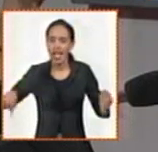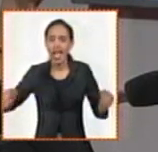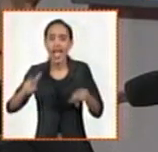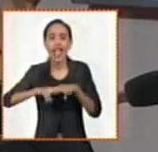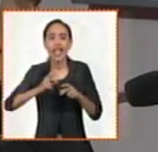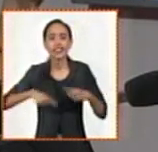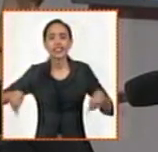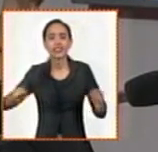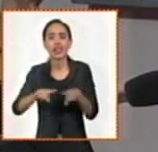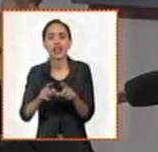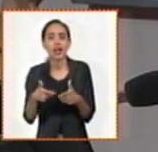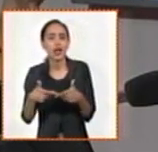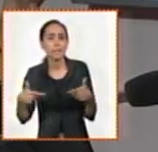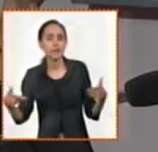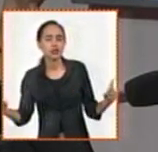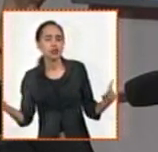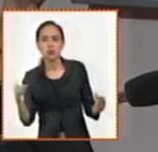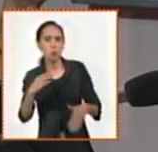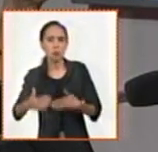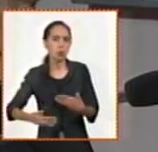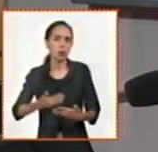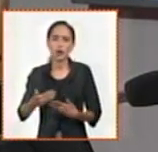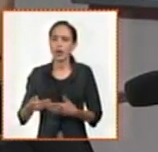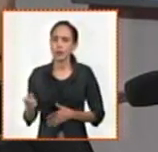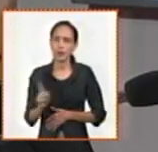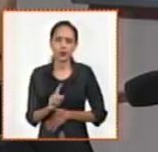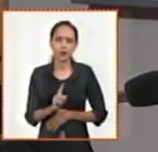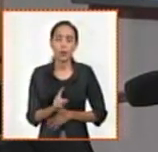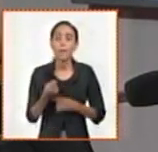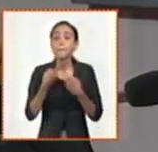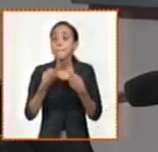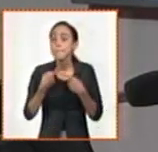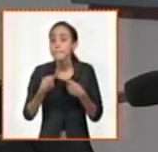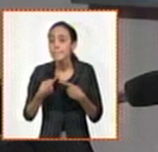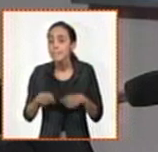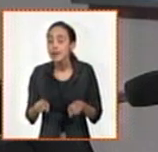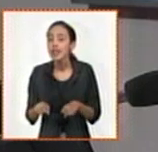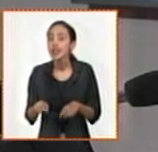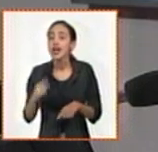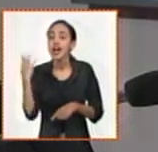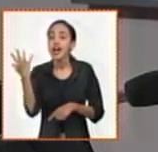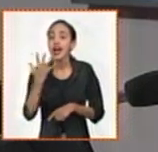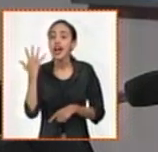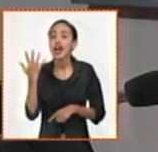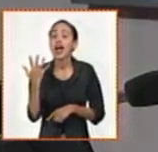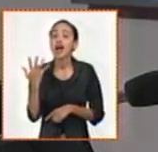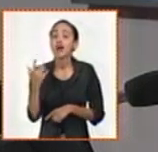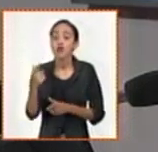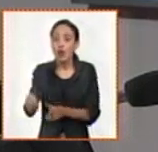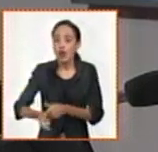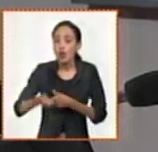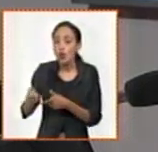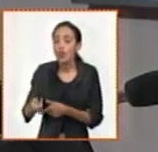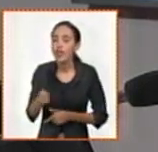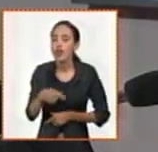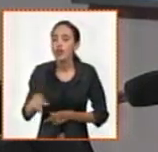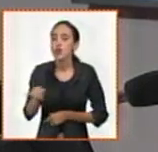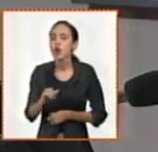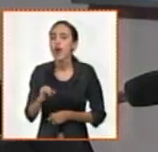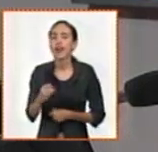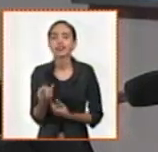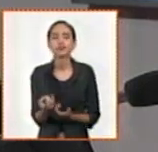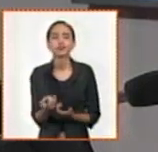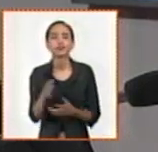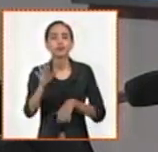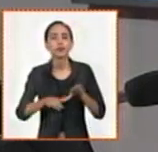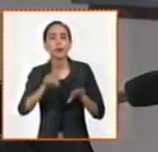escala espacial no es un problema para la agroecología. Pero la agroecología se adapta a aquellos y